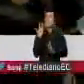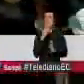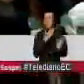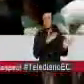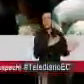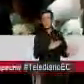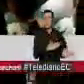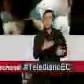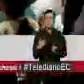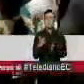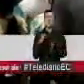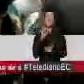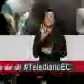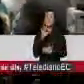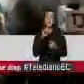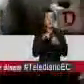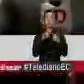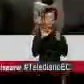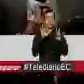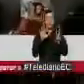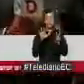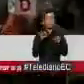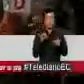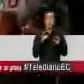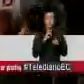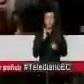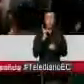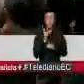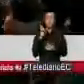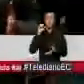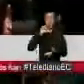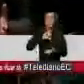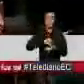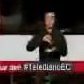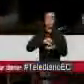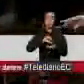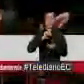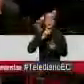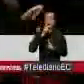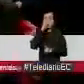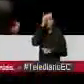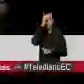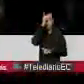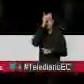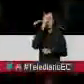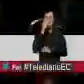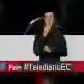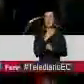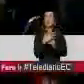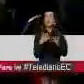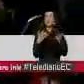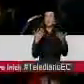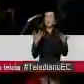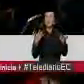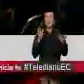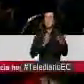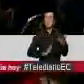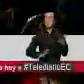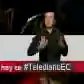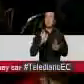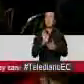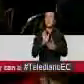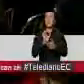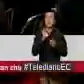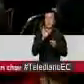habíamos mencionado, entre el 5 y el 7 de febrero en la ciudad de Berlín, Alemania, y que justamente el